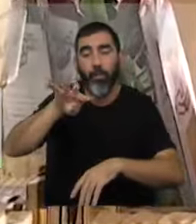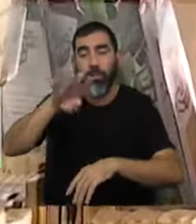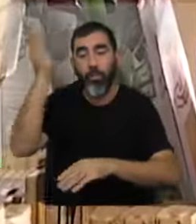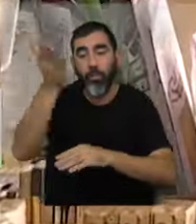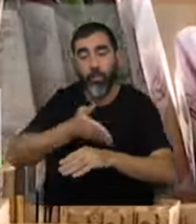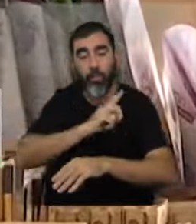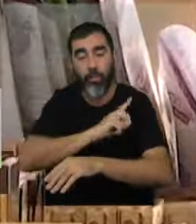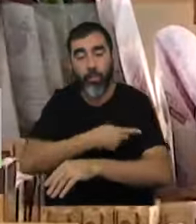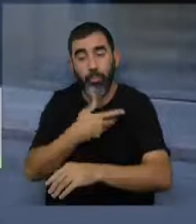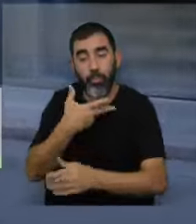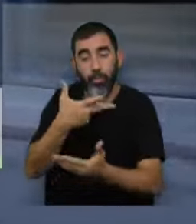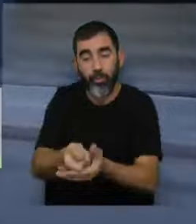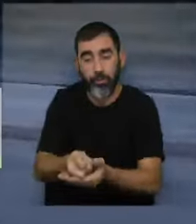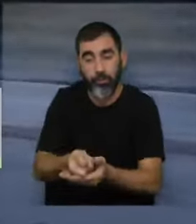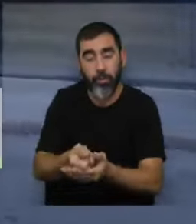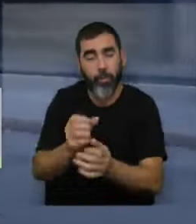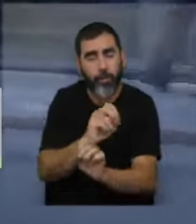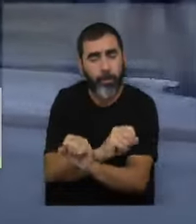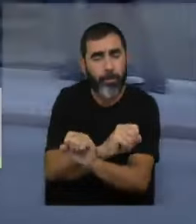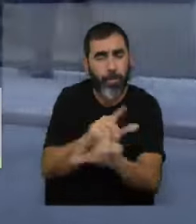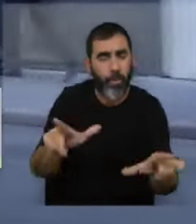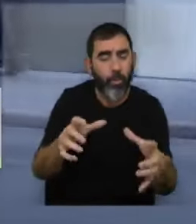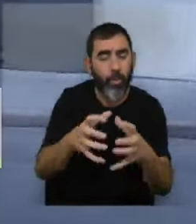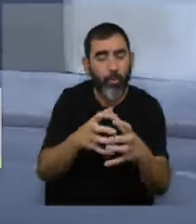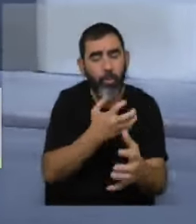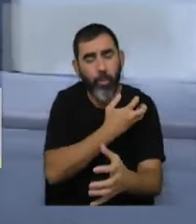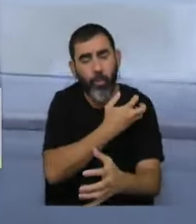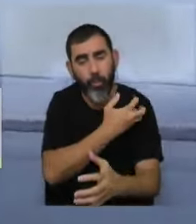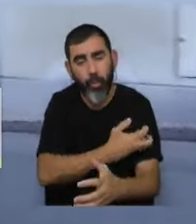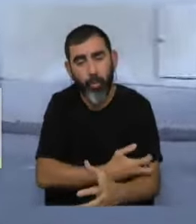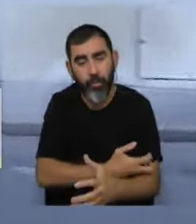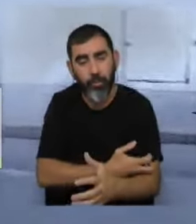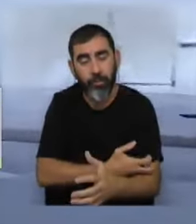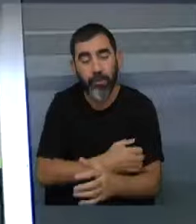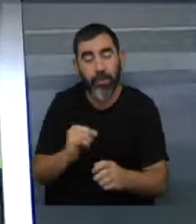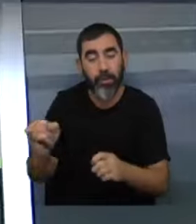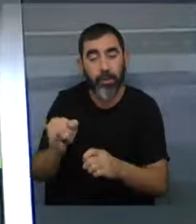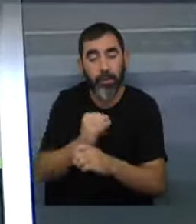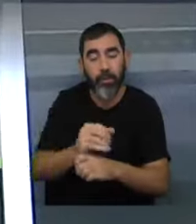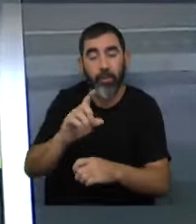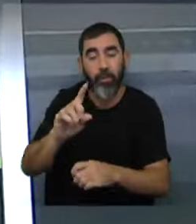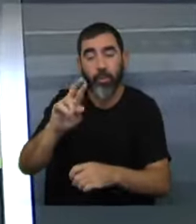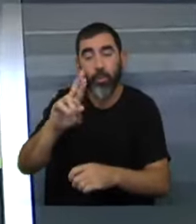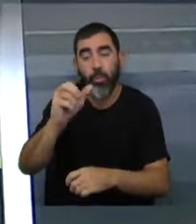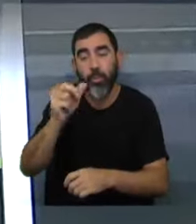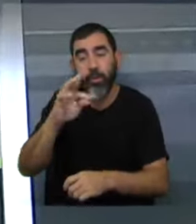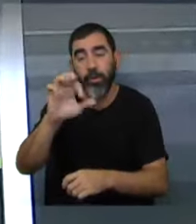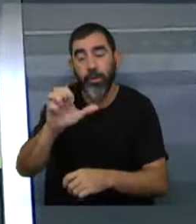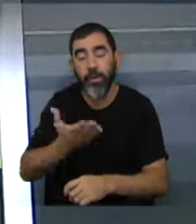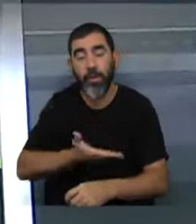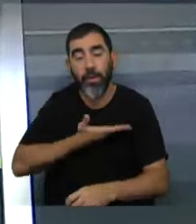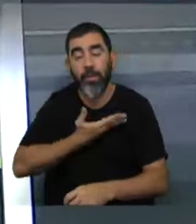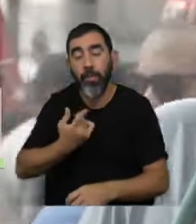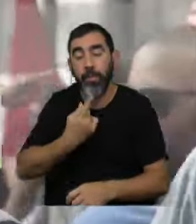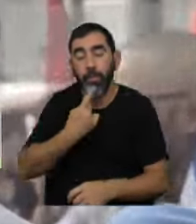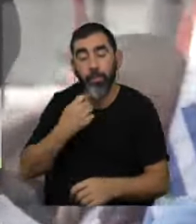poder de compra y esto está acentuado entre la población de menores ingresos desde el Instituto cuesta Duarte se está reclamando políticas de